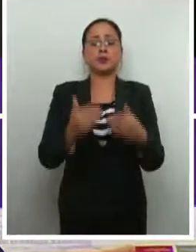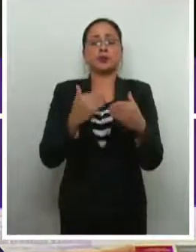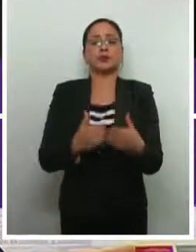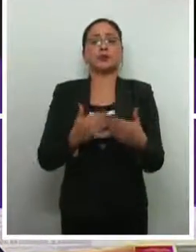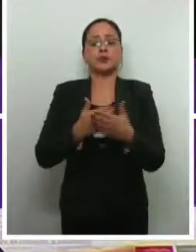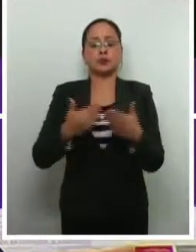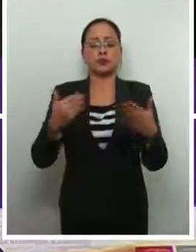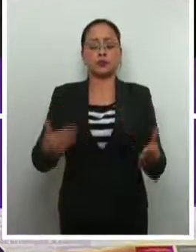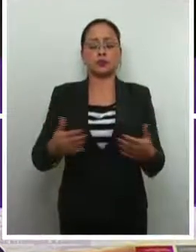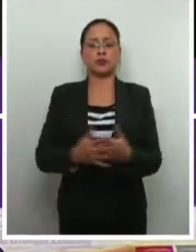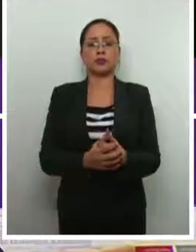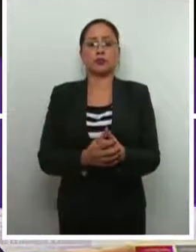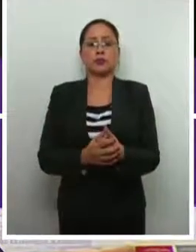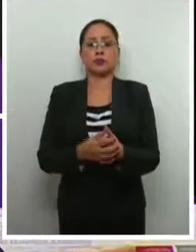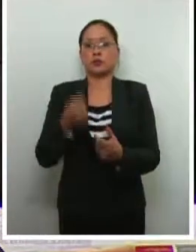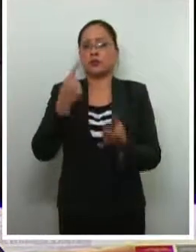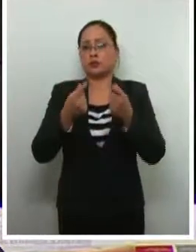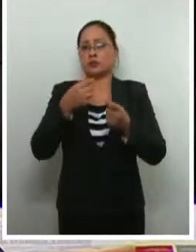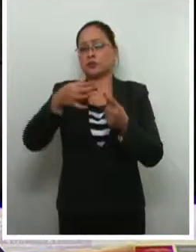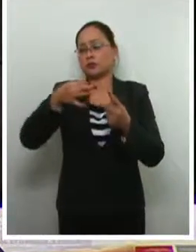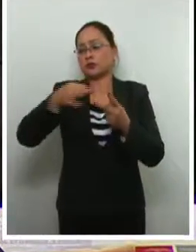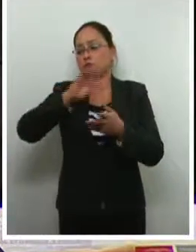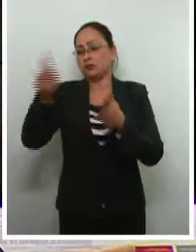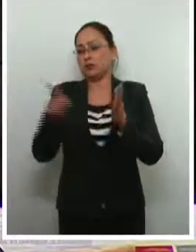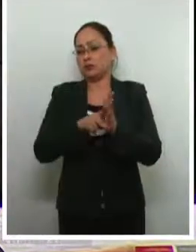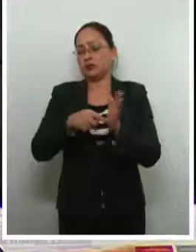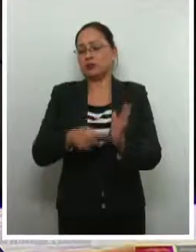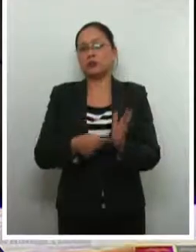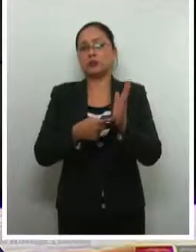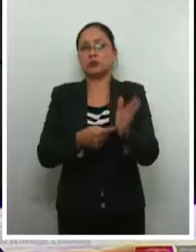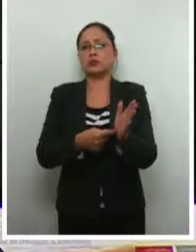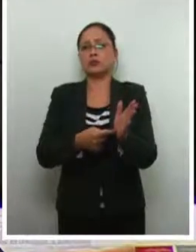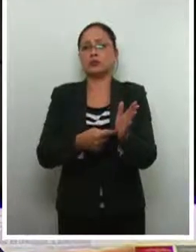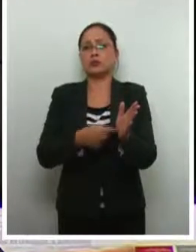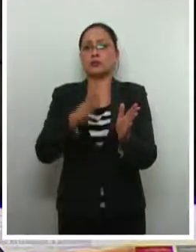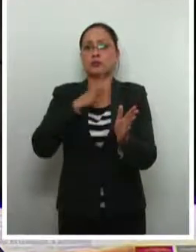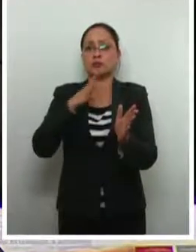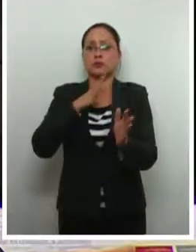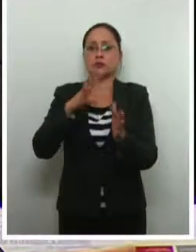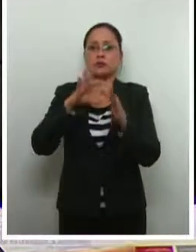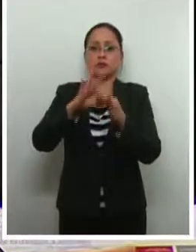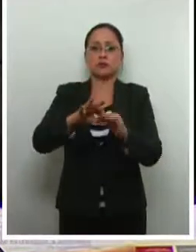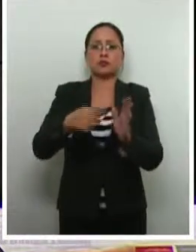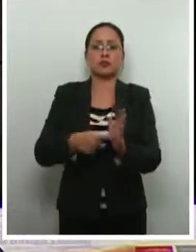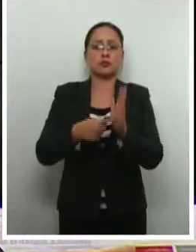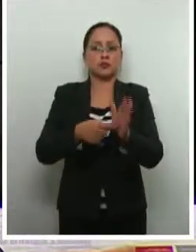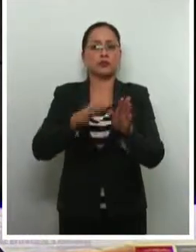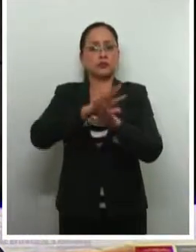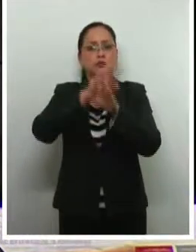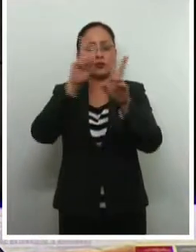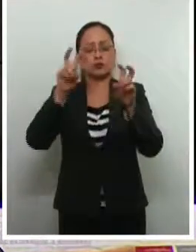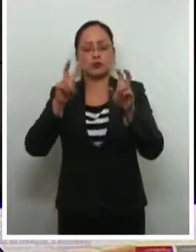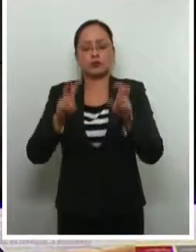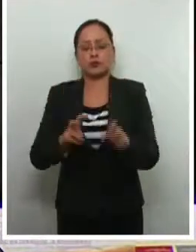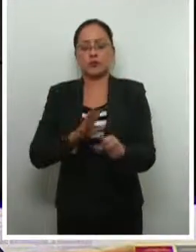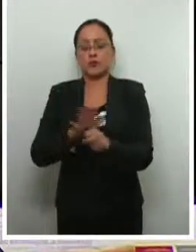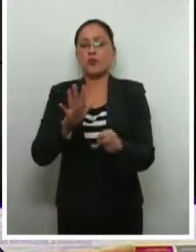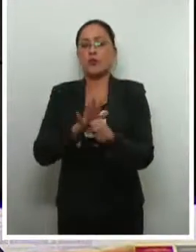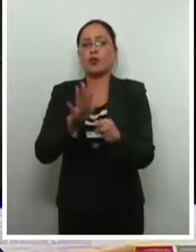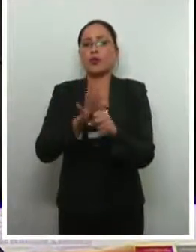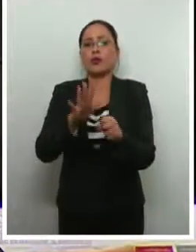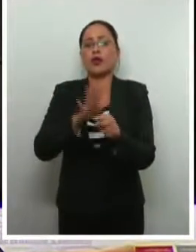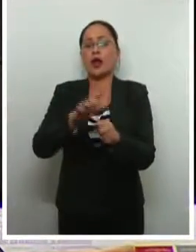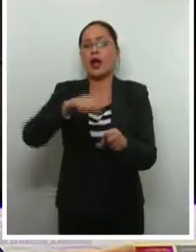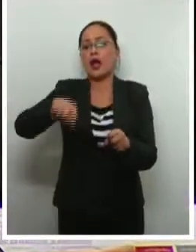consecuencia, aquellas reservas que sean respecto del acuerdo que venga de